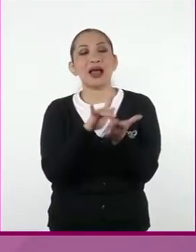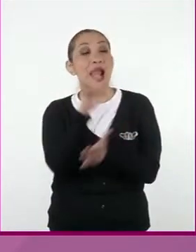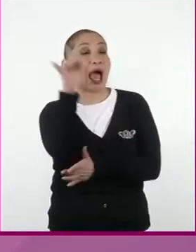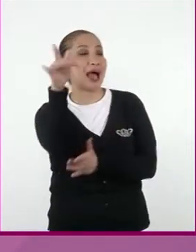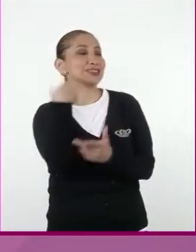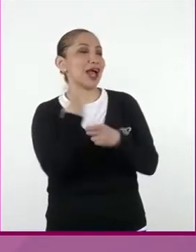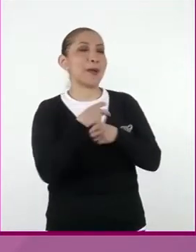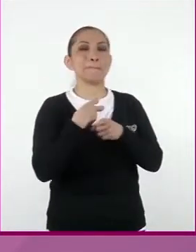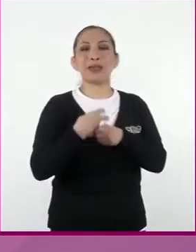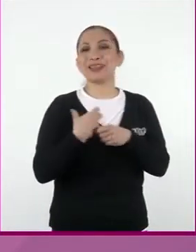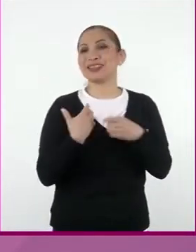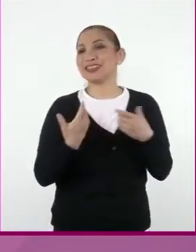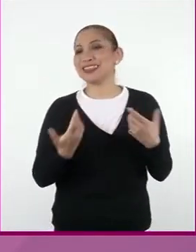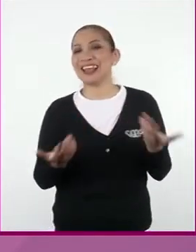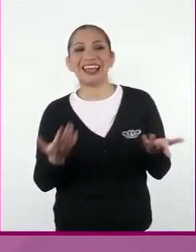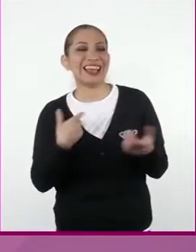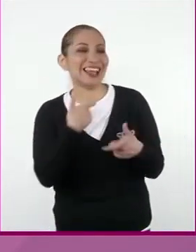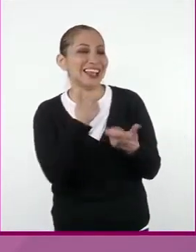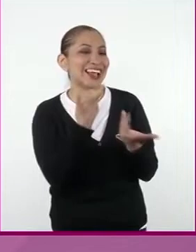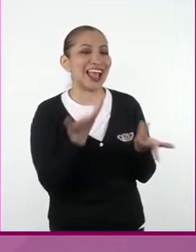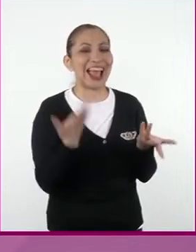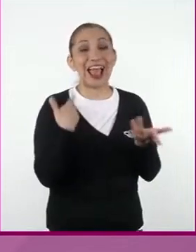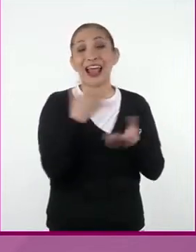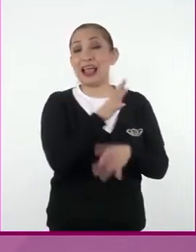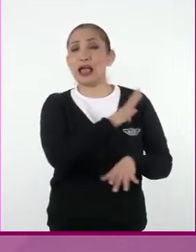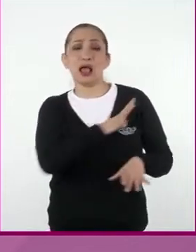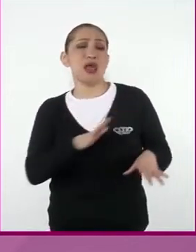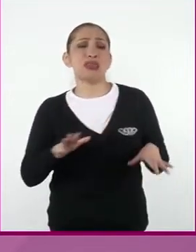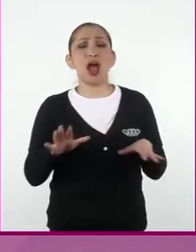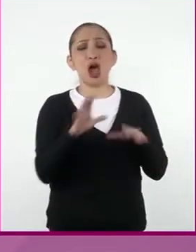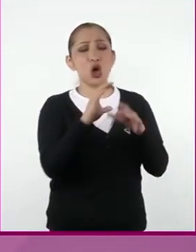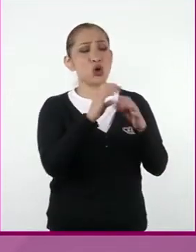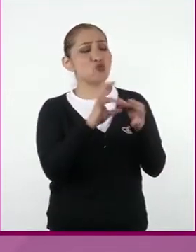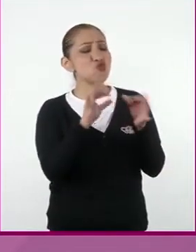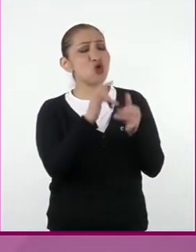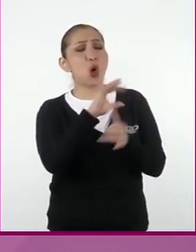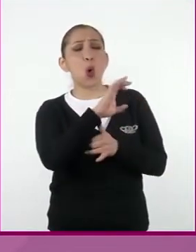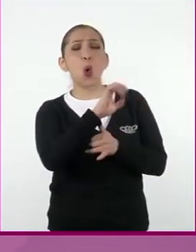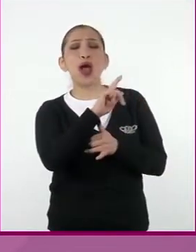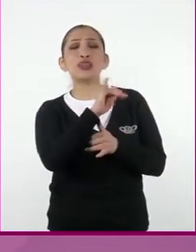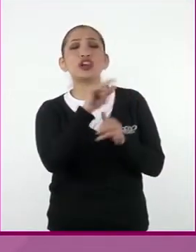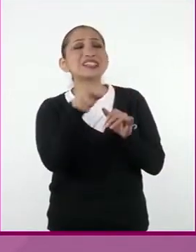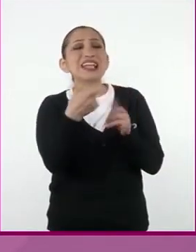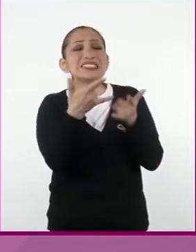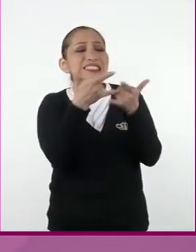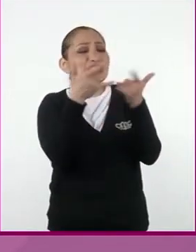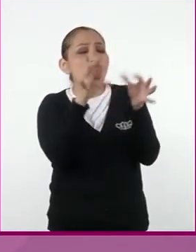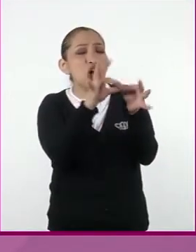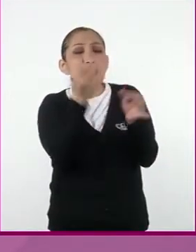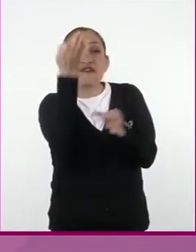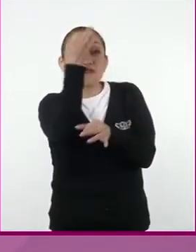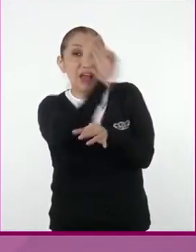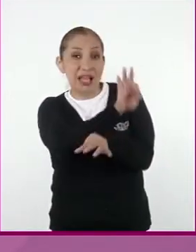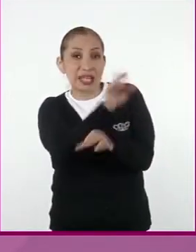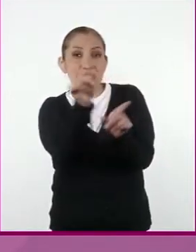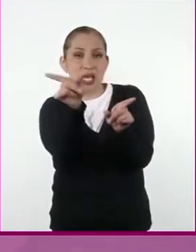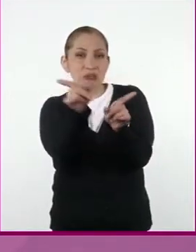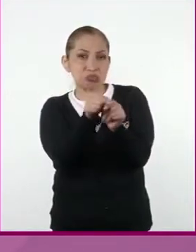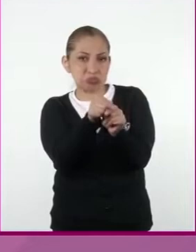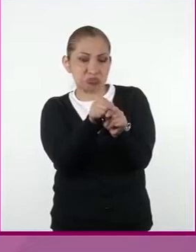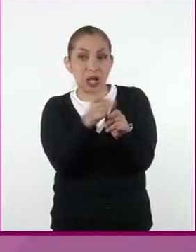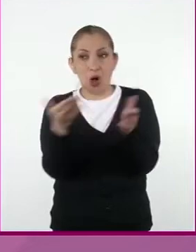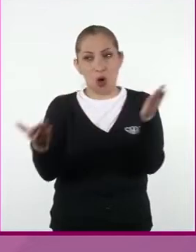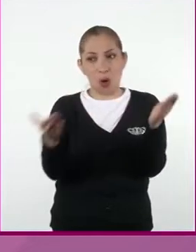por invitarme. En general, los cuentos son relatos ficticios y cortos,